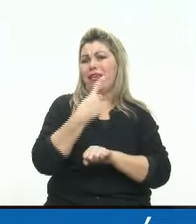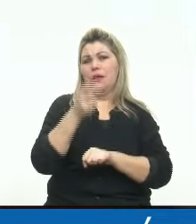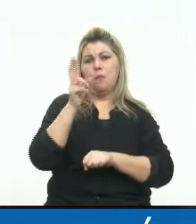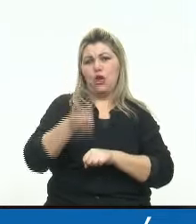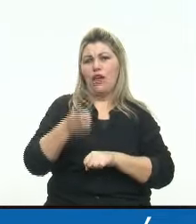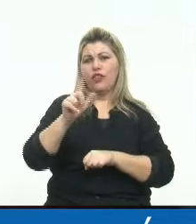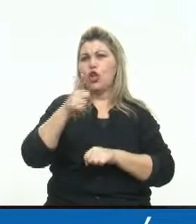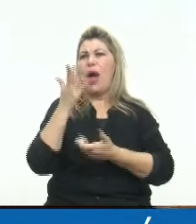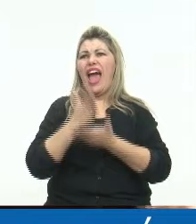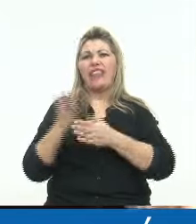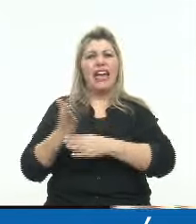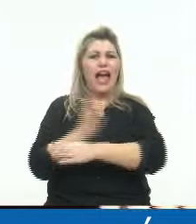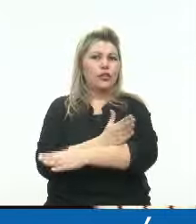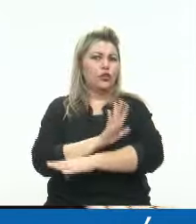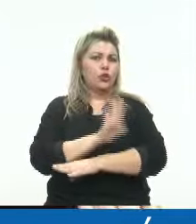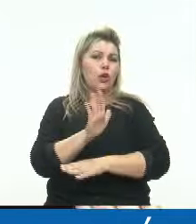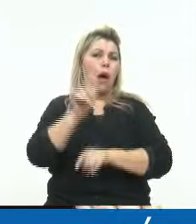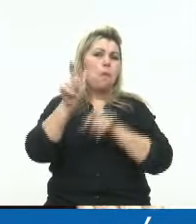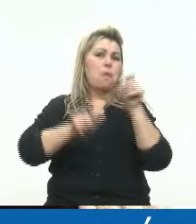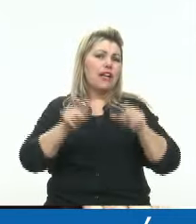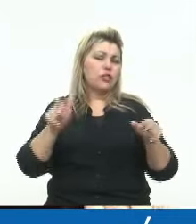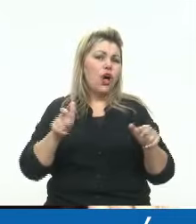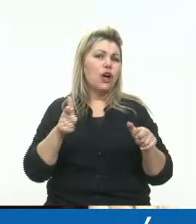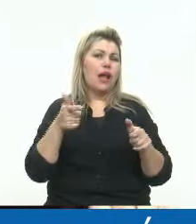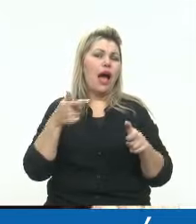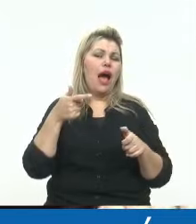general, hasta donde entendemos, los criminales no piden permiso.